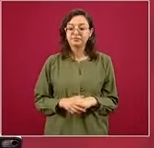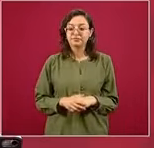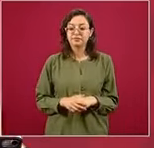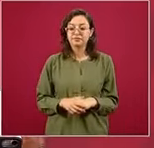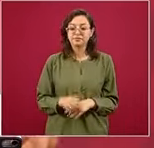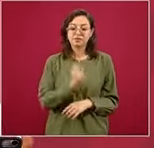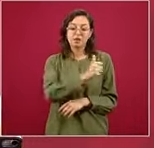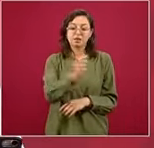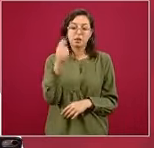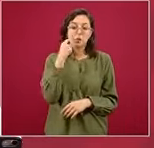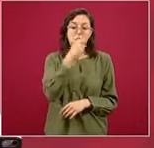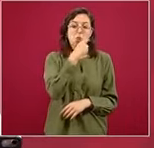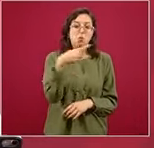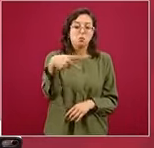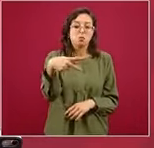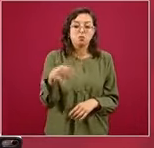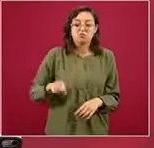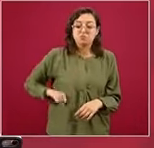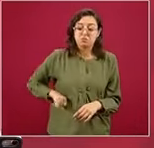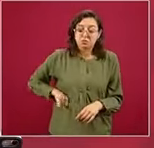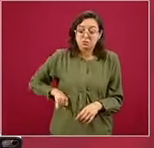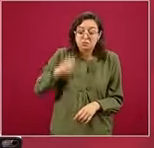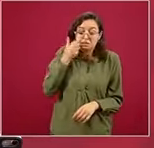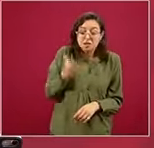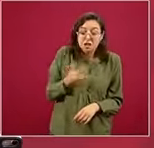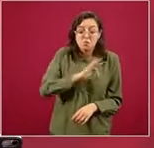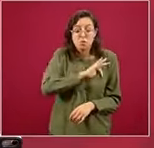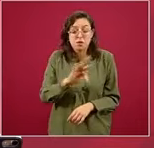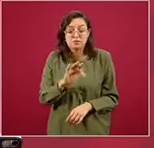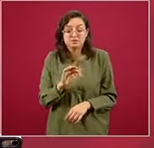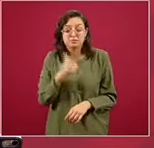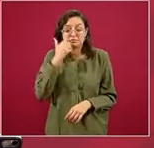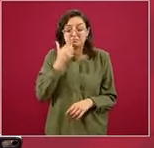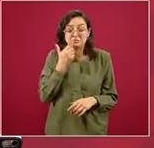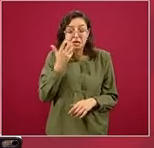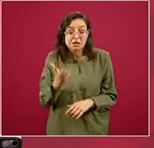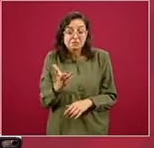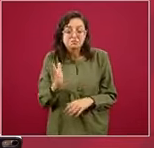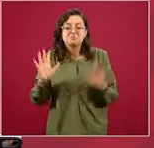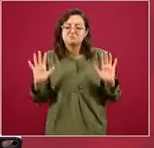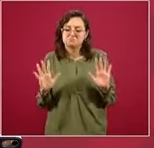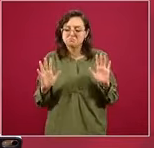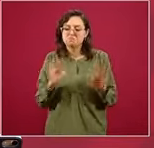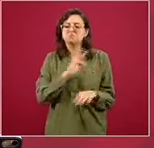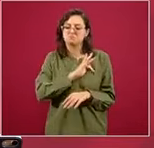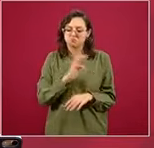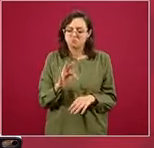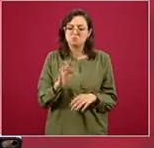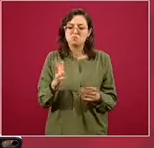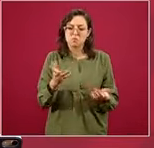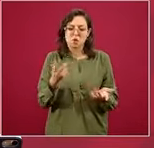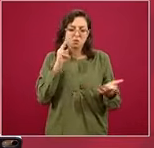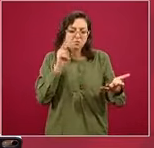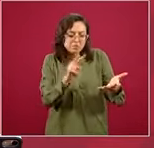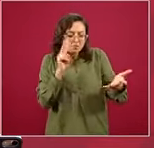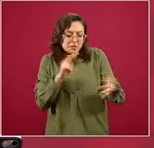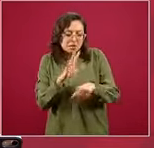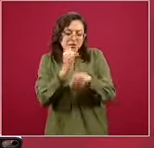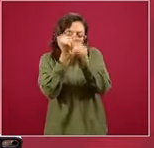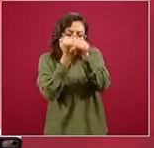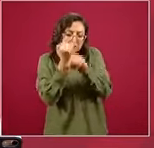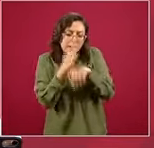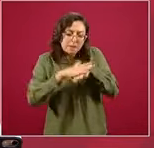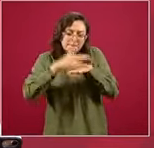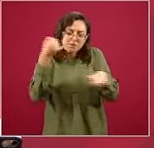mucho que todos los que quieran y puedan y lo deseen se involucren con explorar esta epidemia